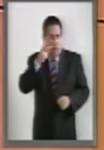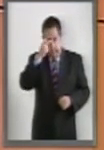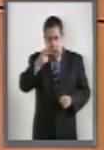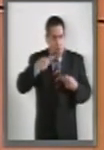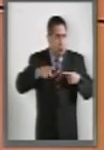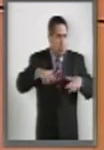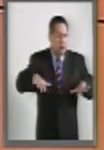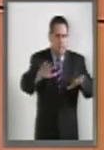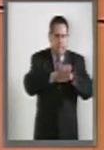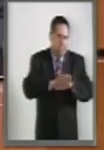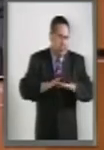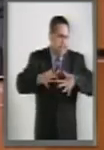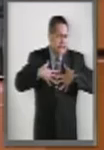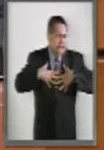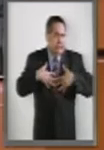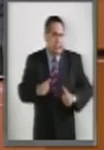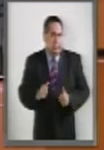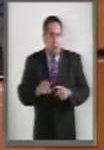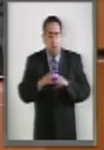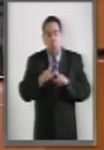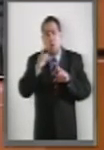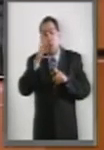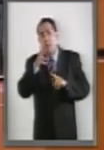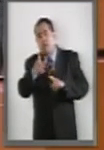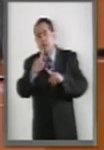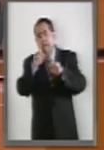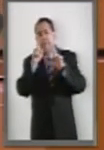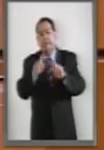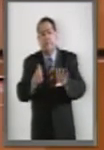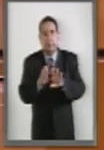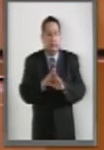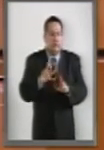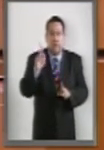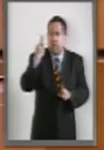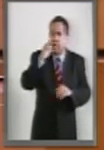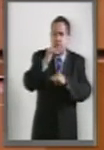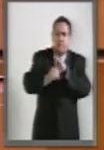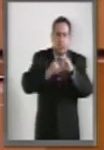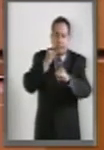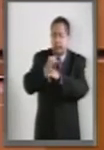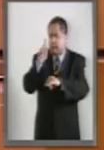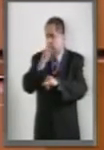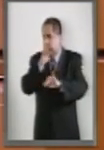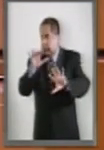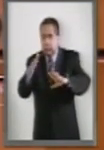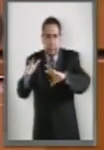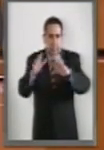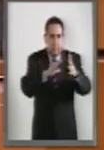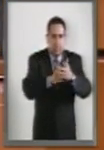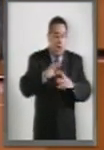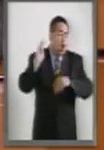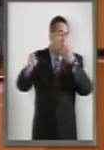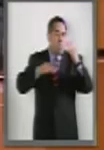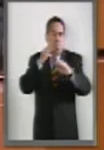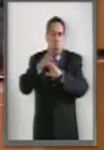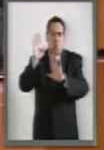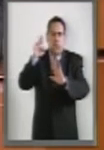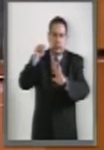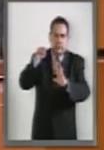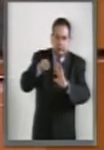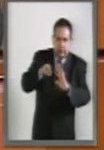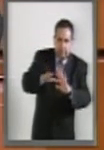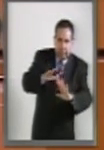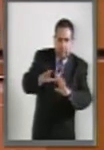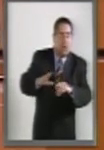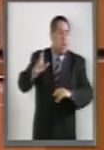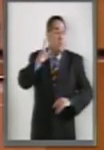en el Senado de la República entendemos que la incertidumbre y la volatilidad de los mercados, la desaceleración económica mundial, la caída